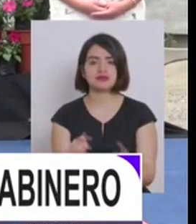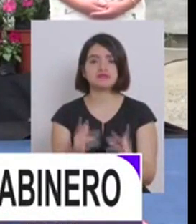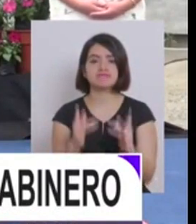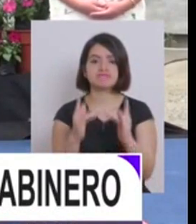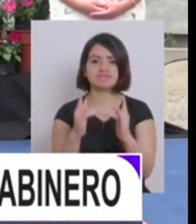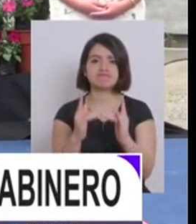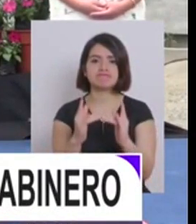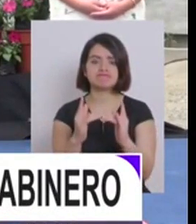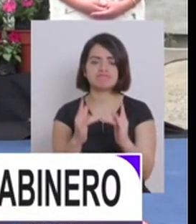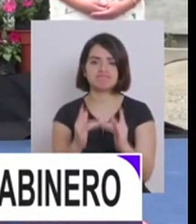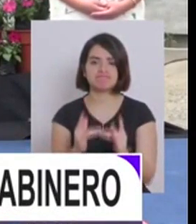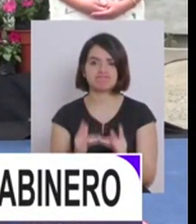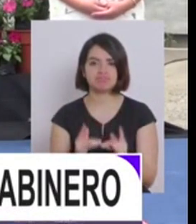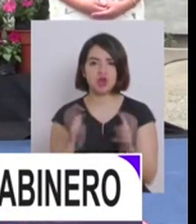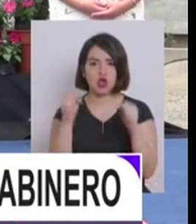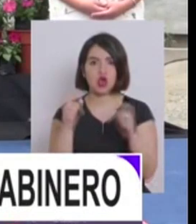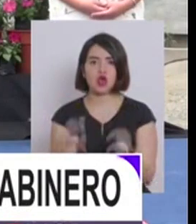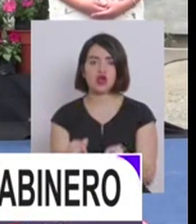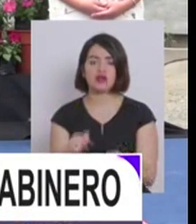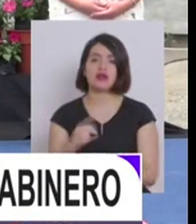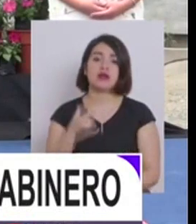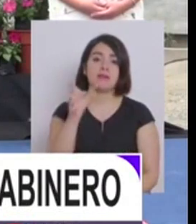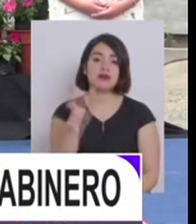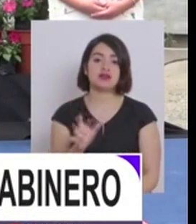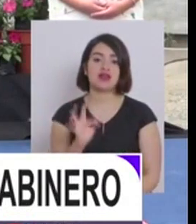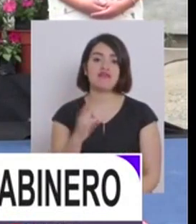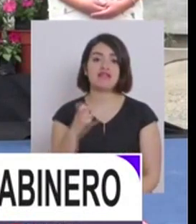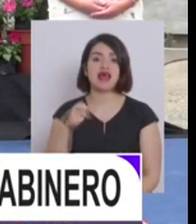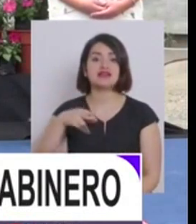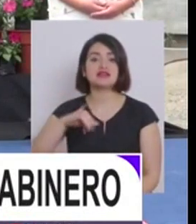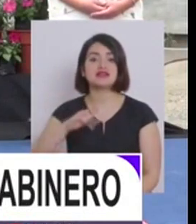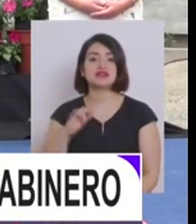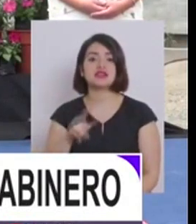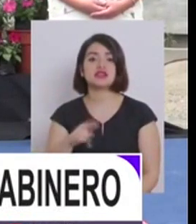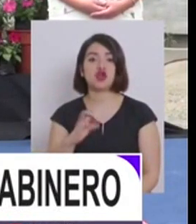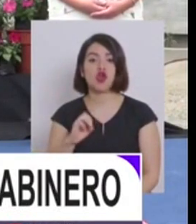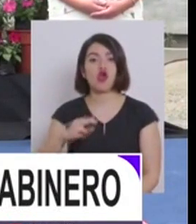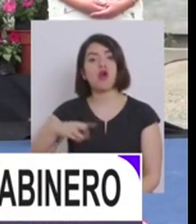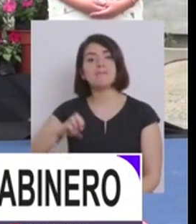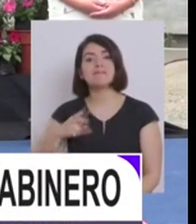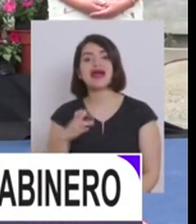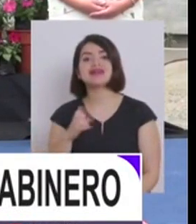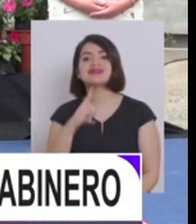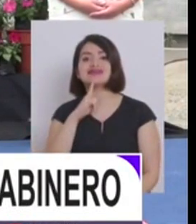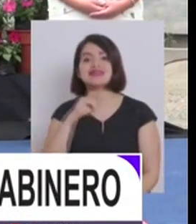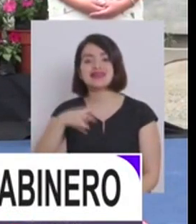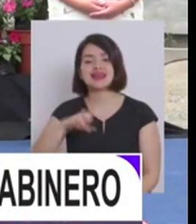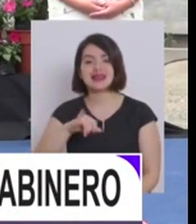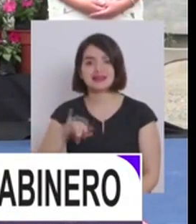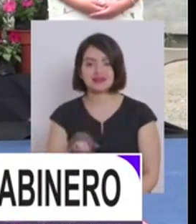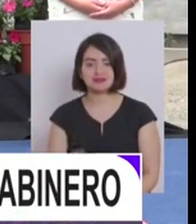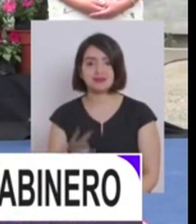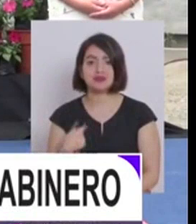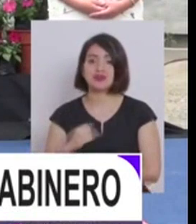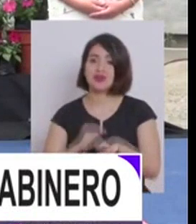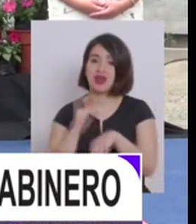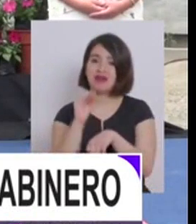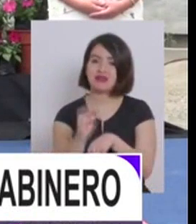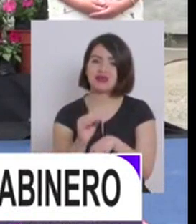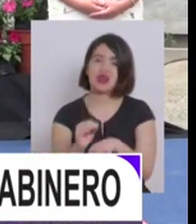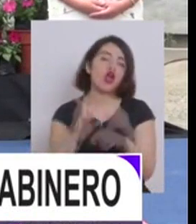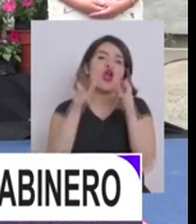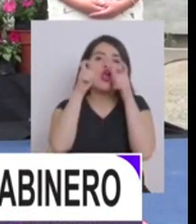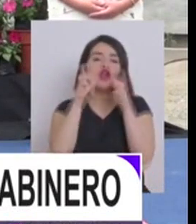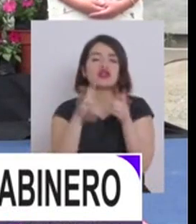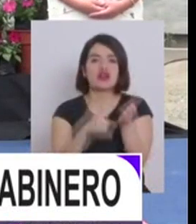cierto, de entierro de Francisco Martínez. Quiero también enfatizar que el control preventivo de identidad es